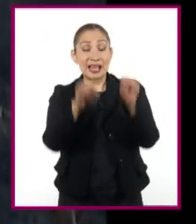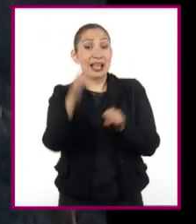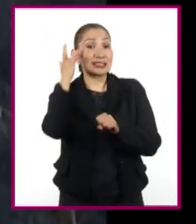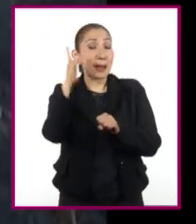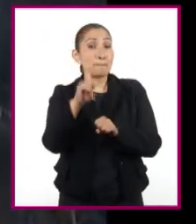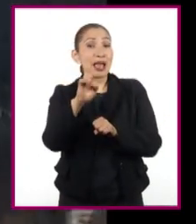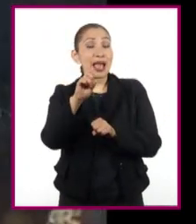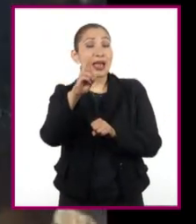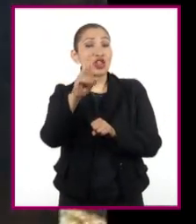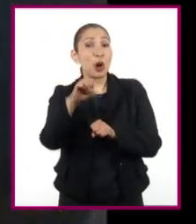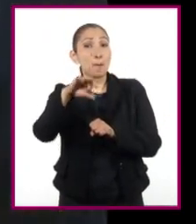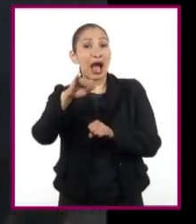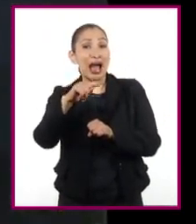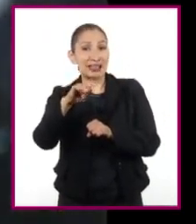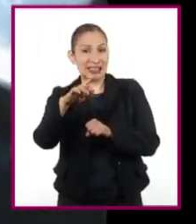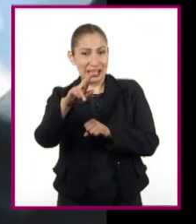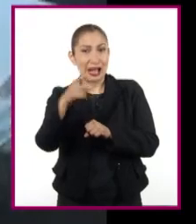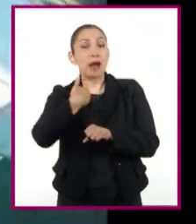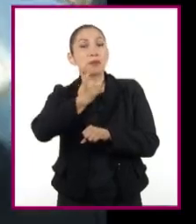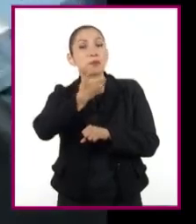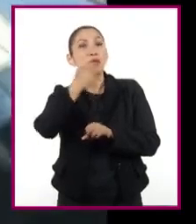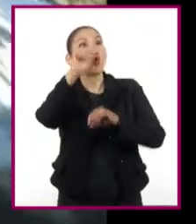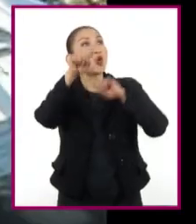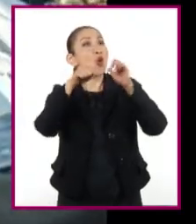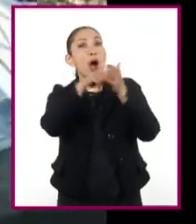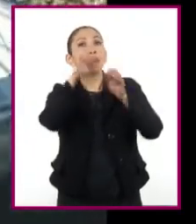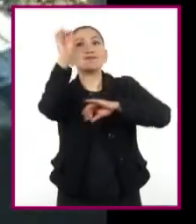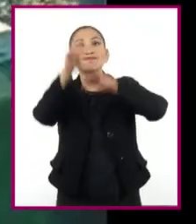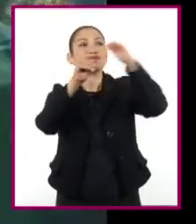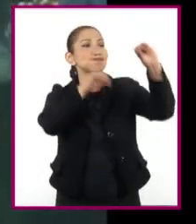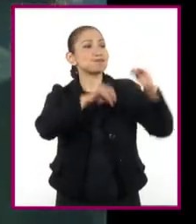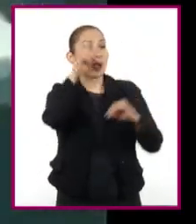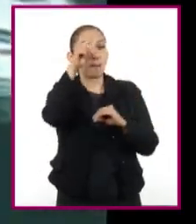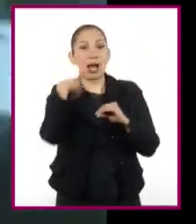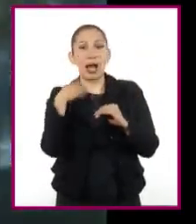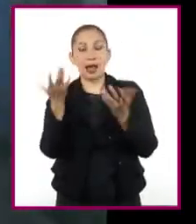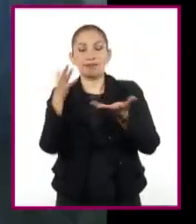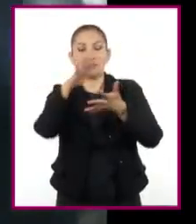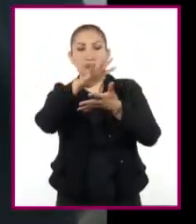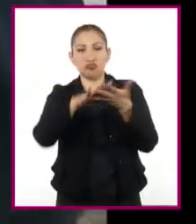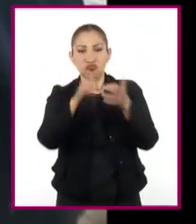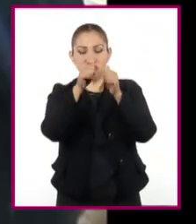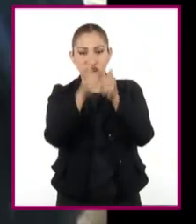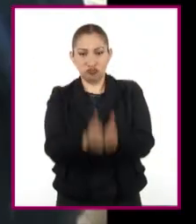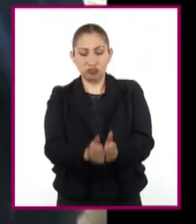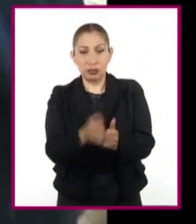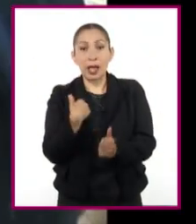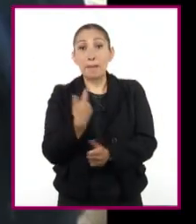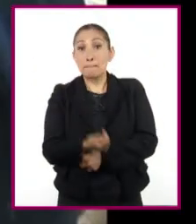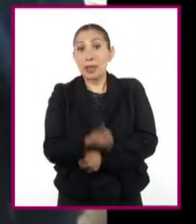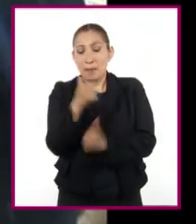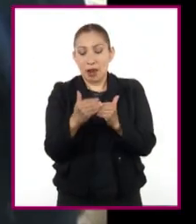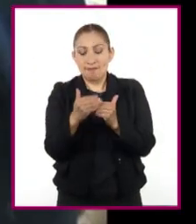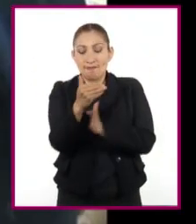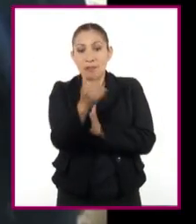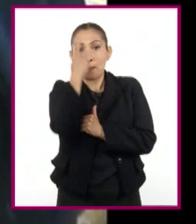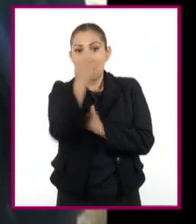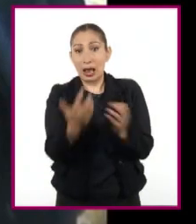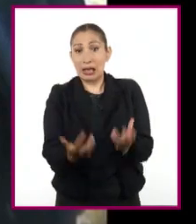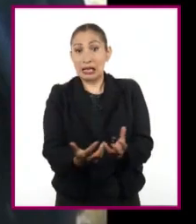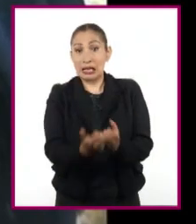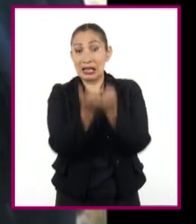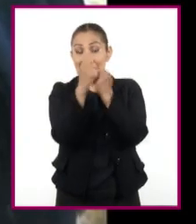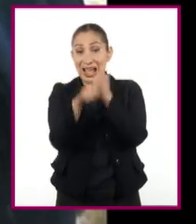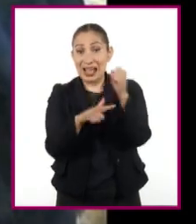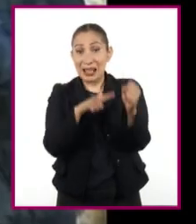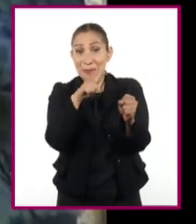San Pedro Mártir, donde se habían adaptado instalaciones especiales para su encierro. Fue el primer paso para la recuperación